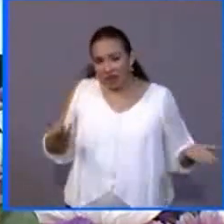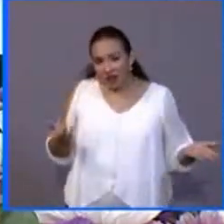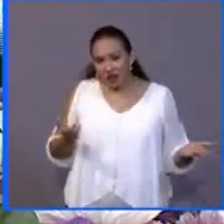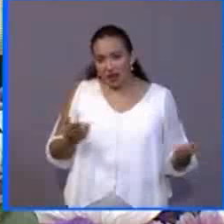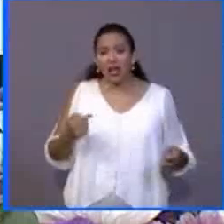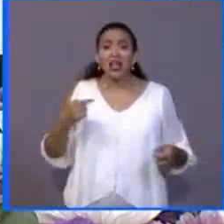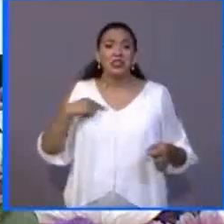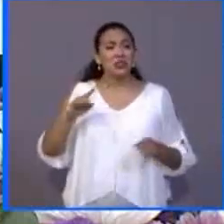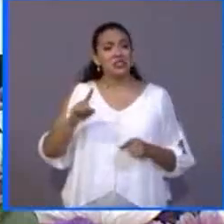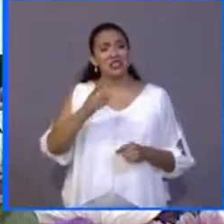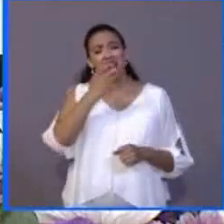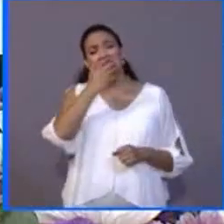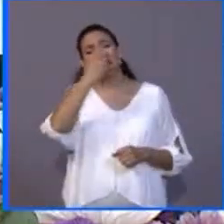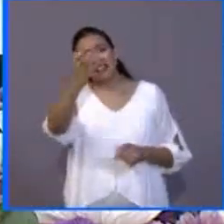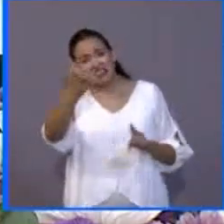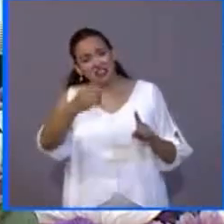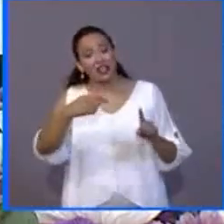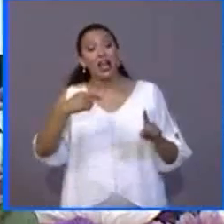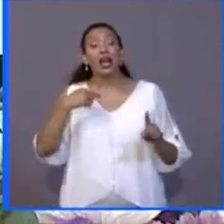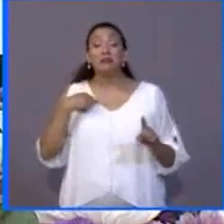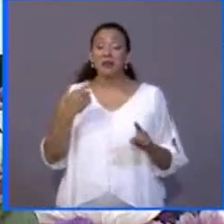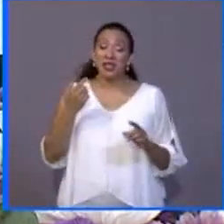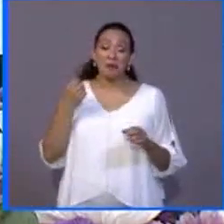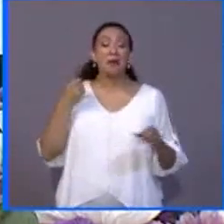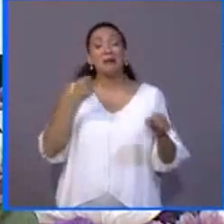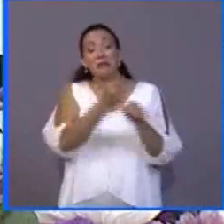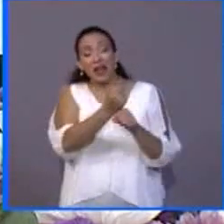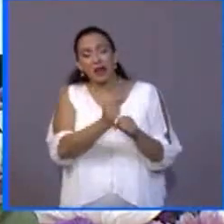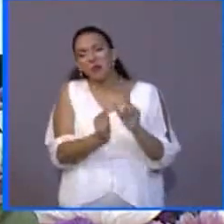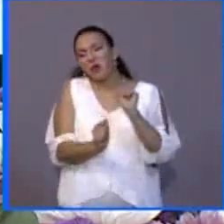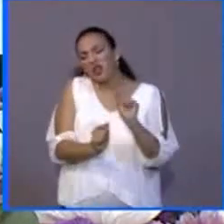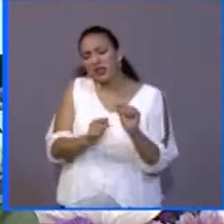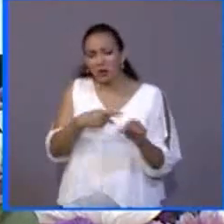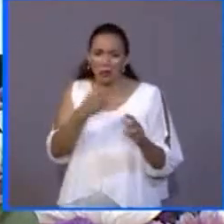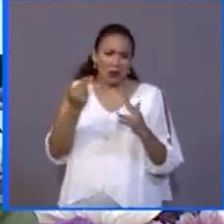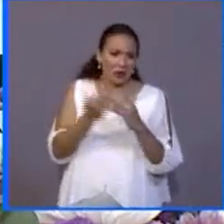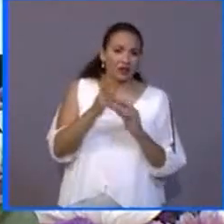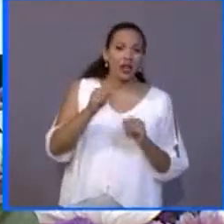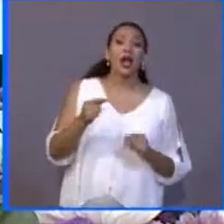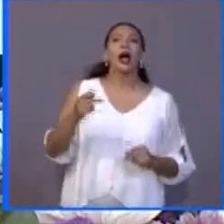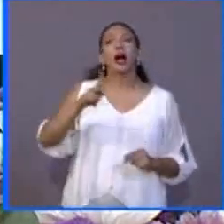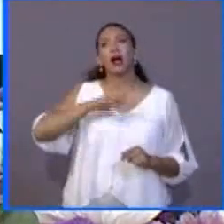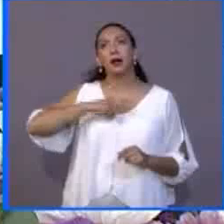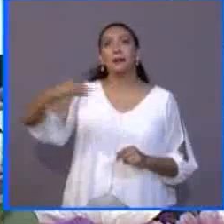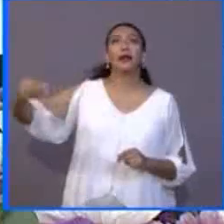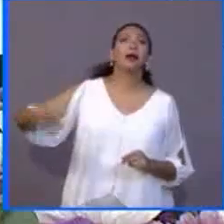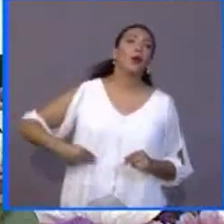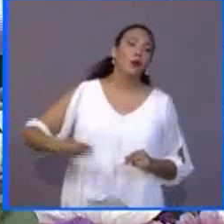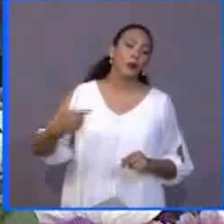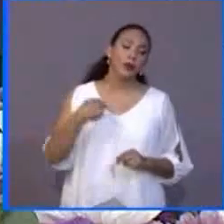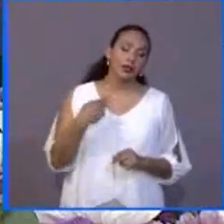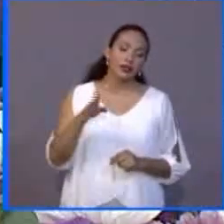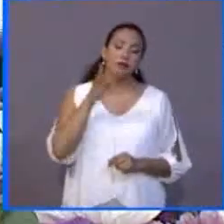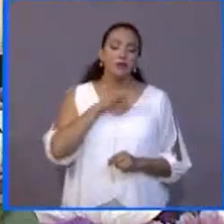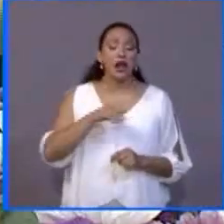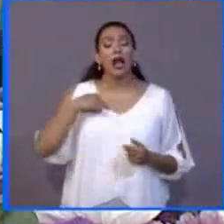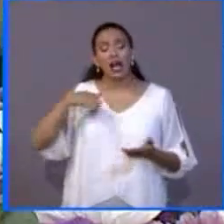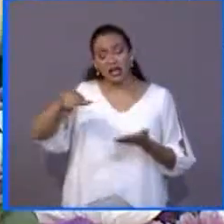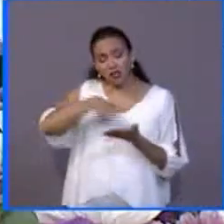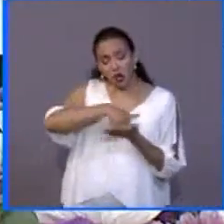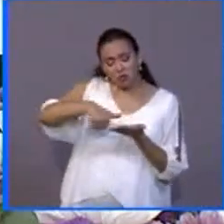me grita poquito y no me medio mata y entonces está bien, porque yo me lo busqué, porque no tenía la camisa planchada,